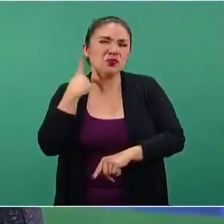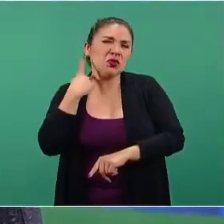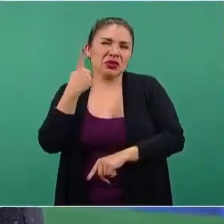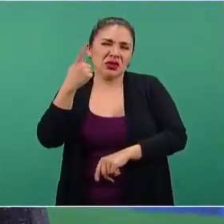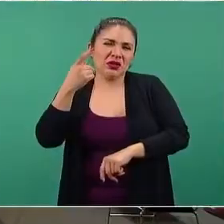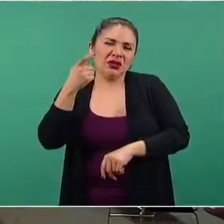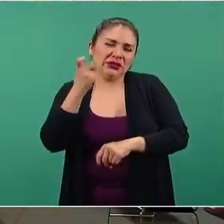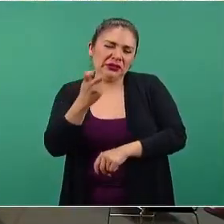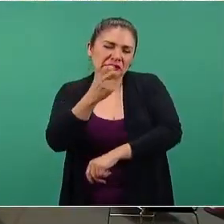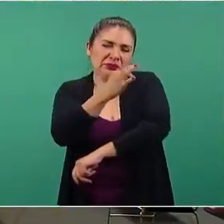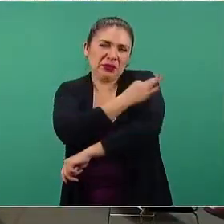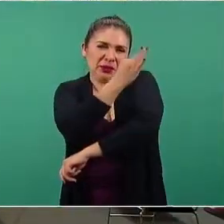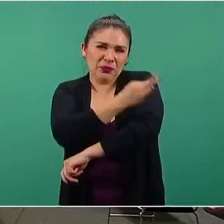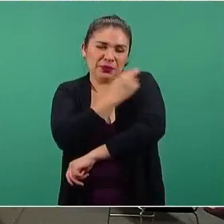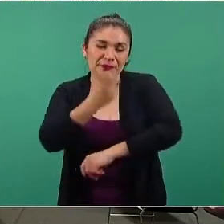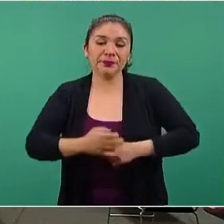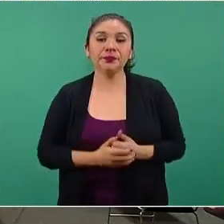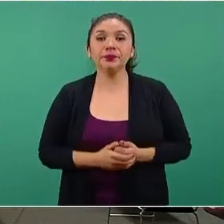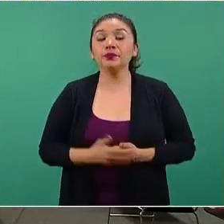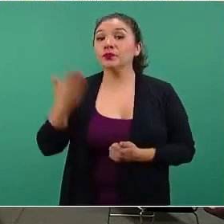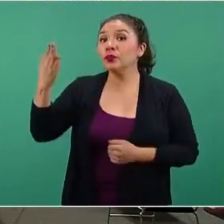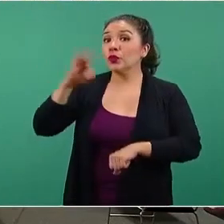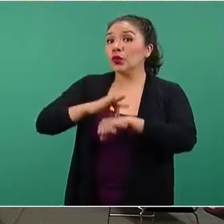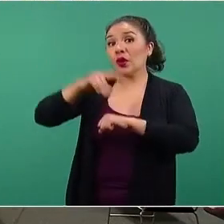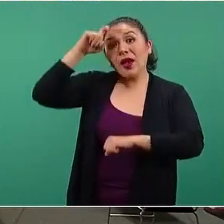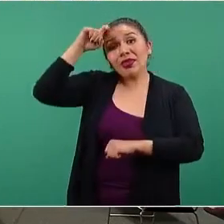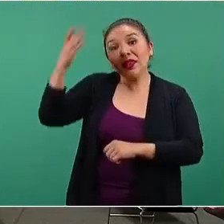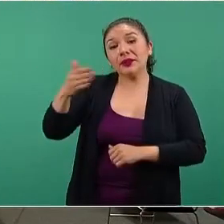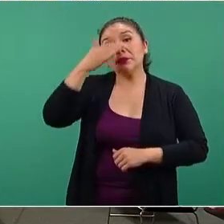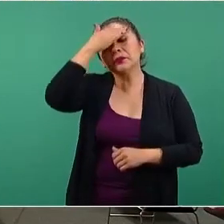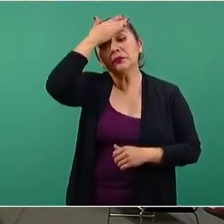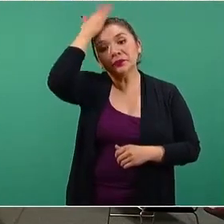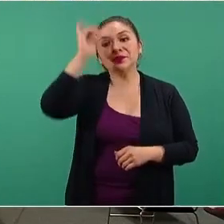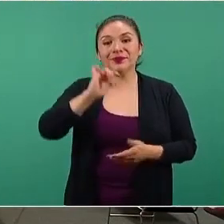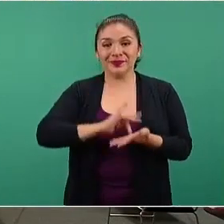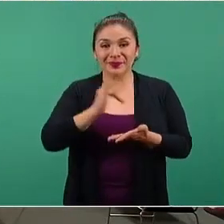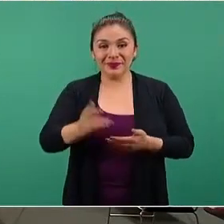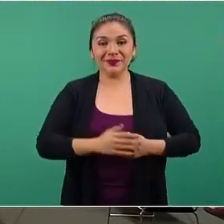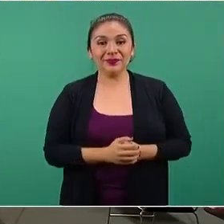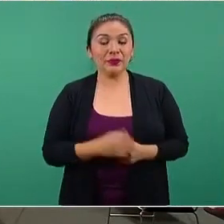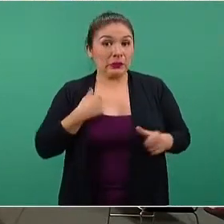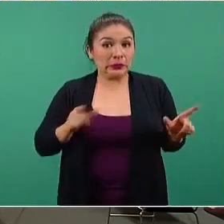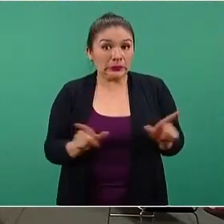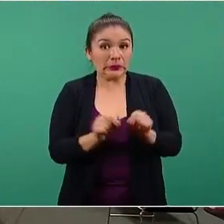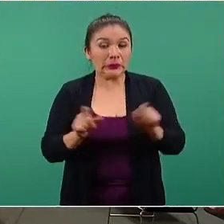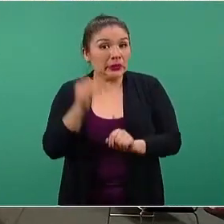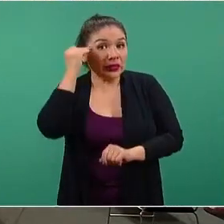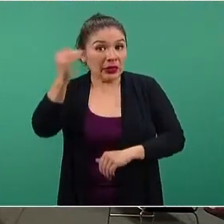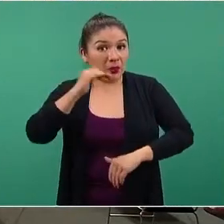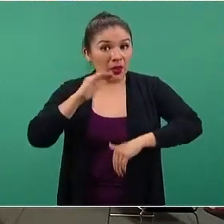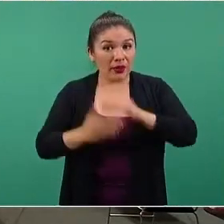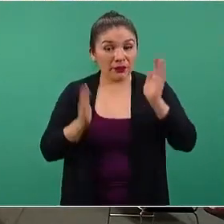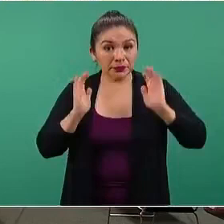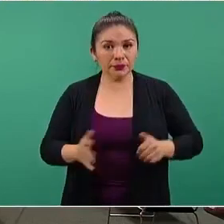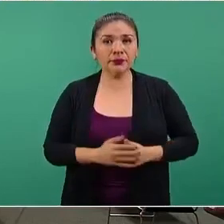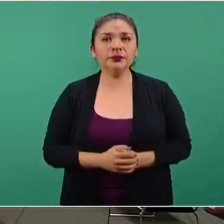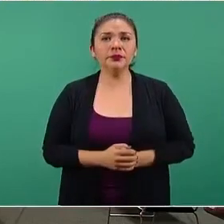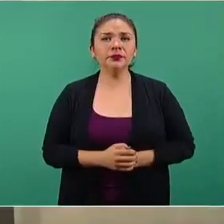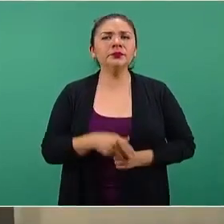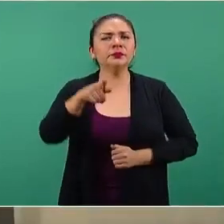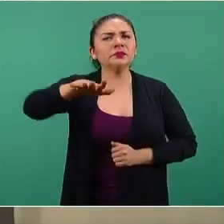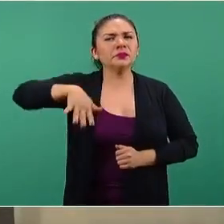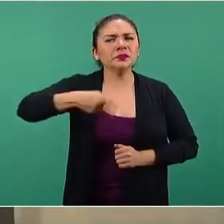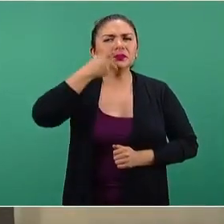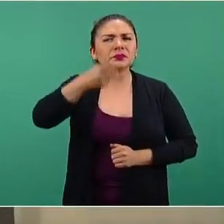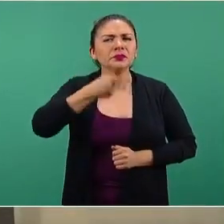de Vacunación. Doctor López-Gatell. Muchas gracias. Brevemente, porque ya se nos acabó el tiempo. A lo que se